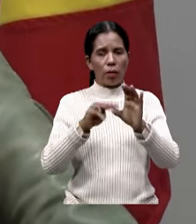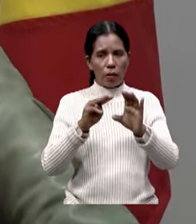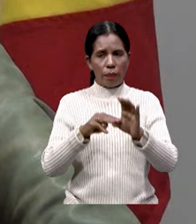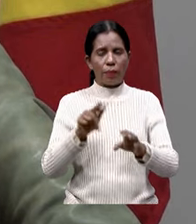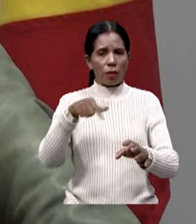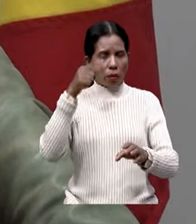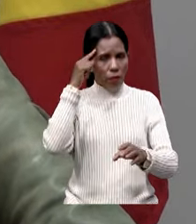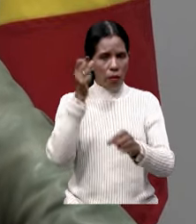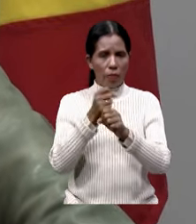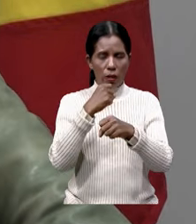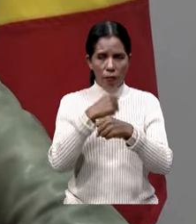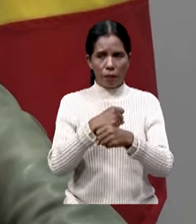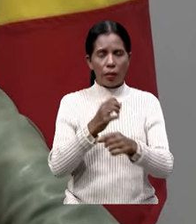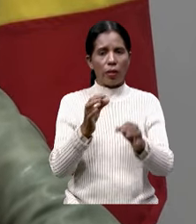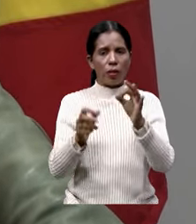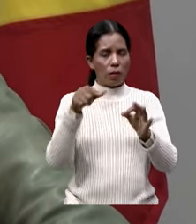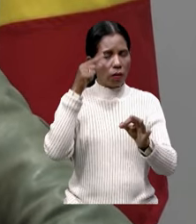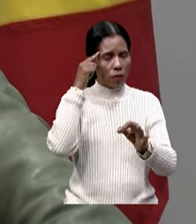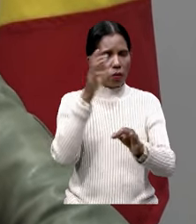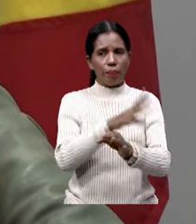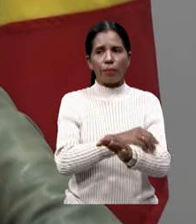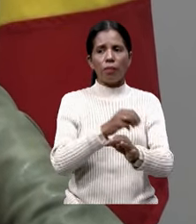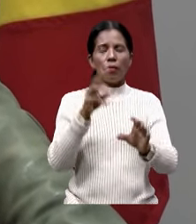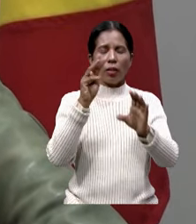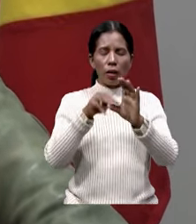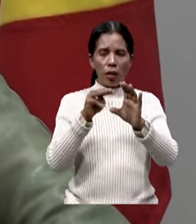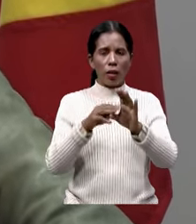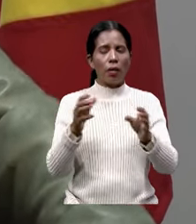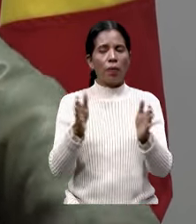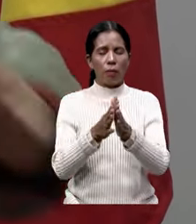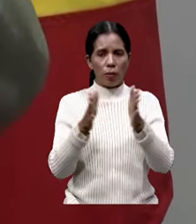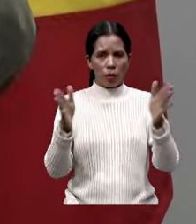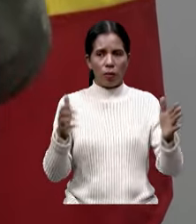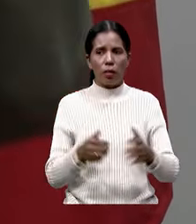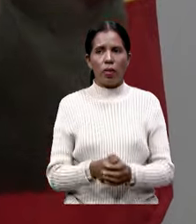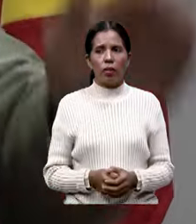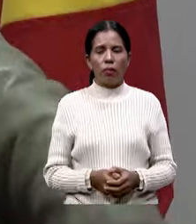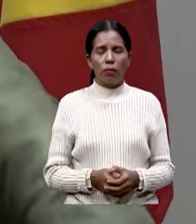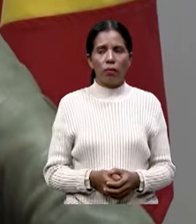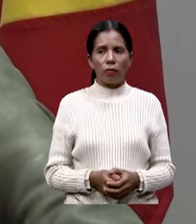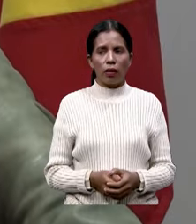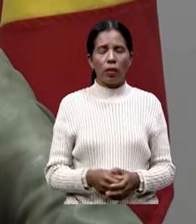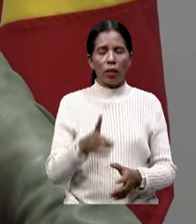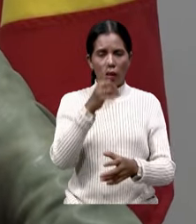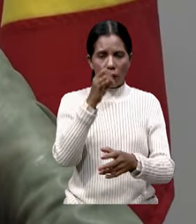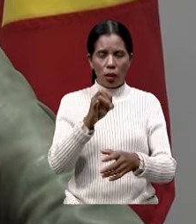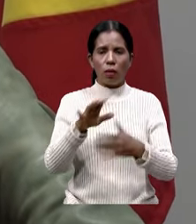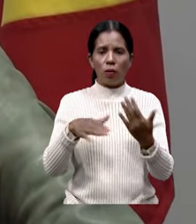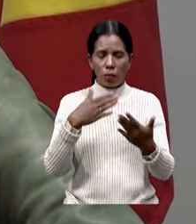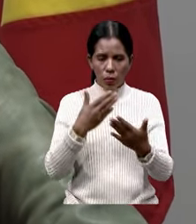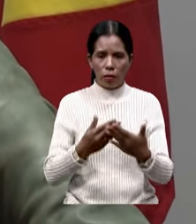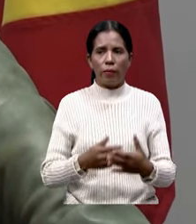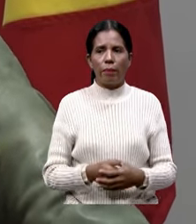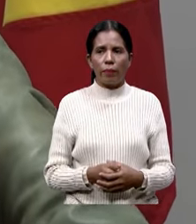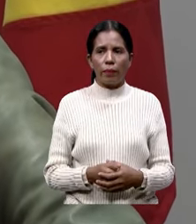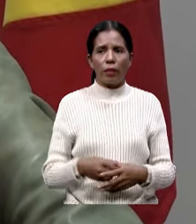gobierno via halo, si el gobierno halo supermercado no es mercado popular, y a Dili Laran Tomac,